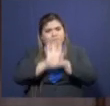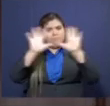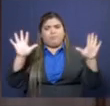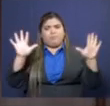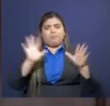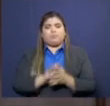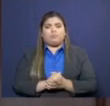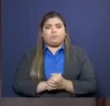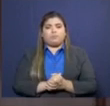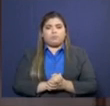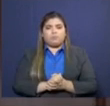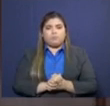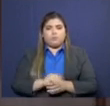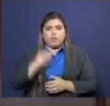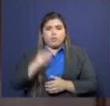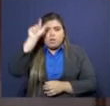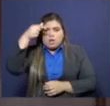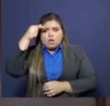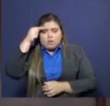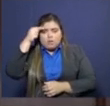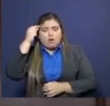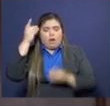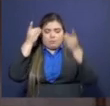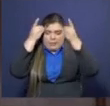Decidimos realizar pruebas,